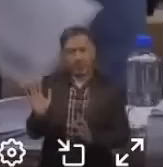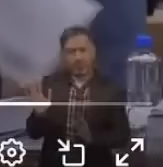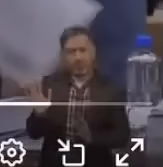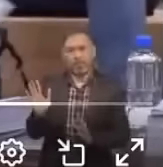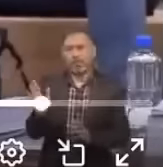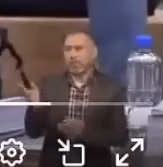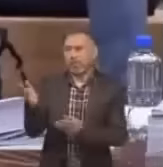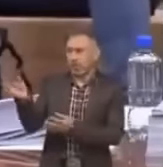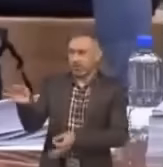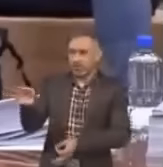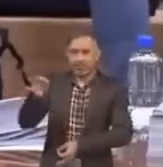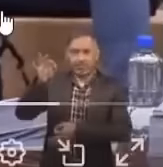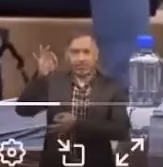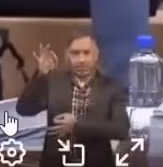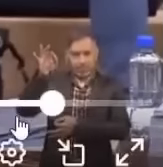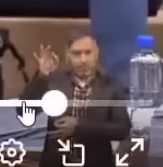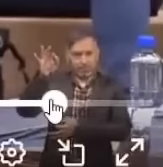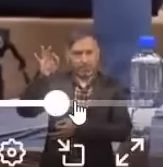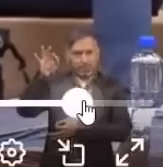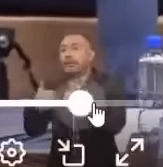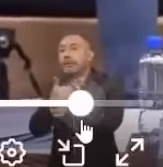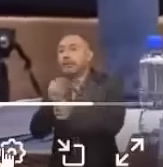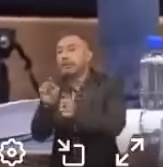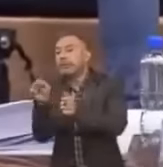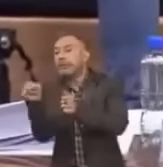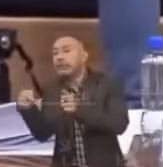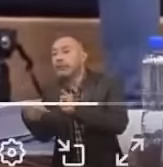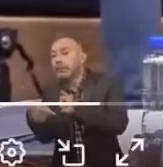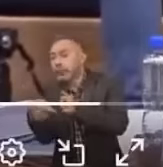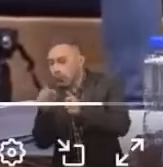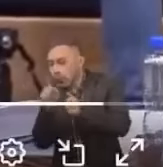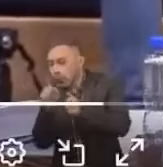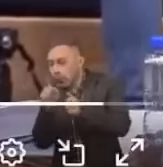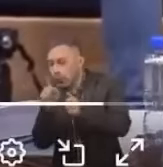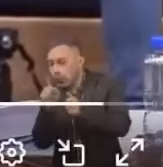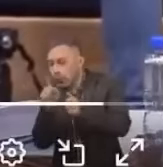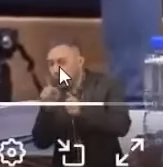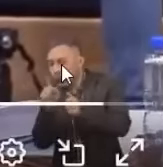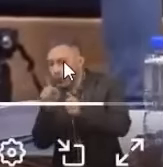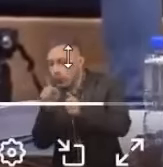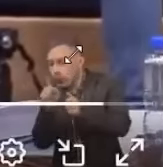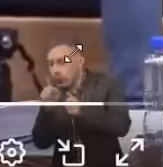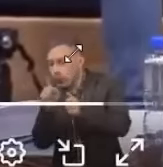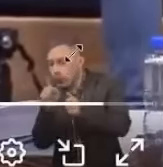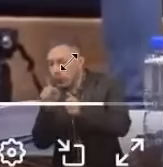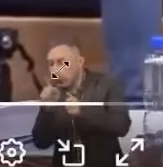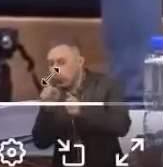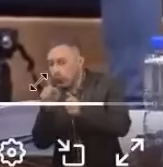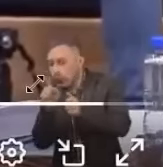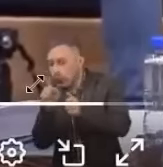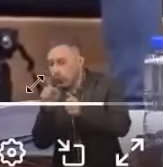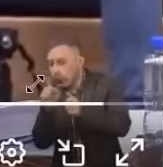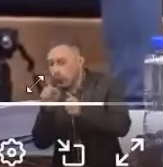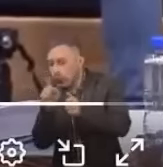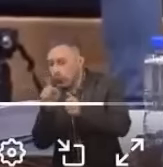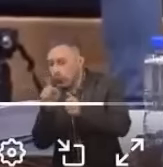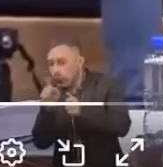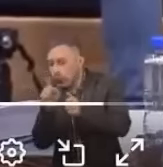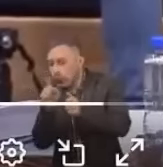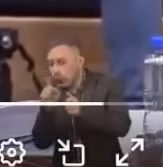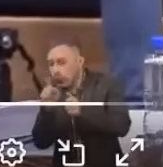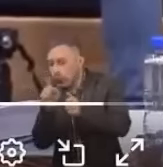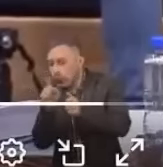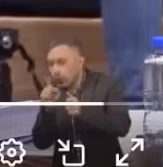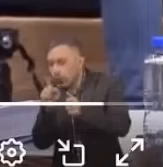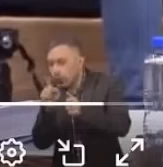moviendo la piernita, no, la no pierna. Les gusta que los estén exhibiendo estos canijos. No sé qué tengan de opiniones, pero es que yo ayer